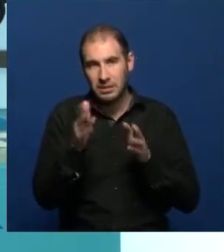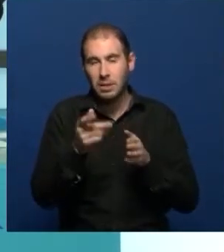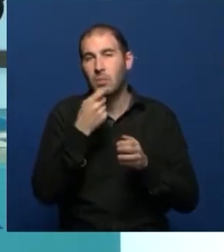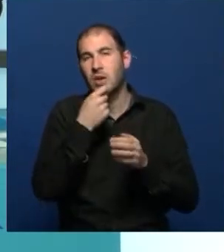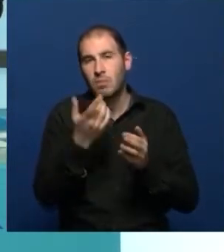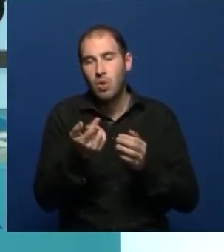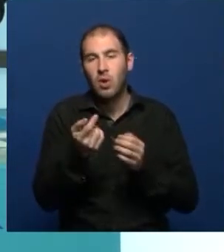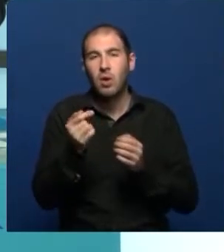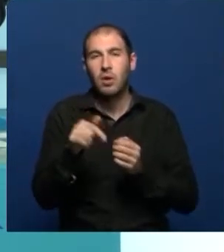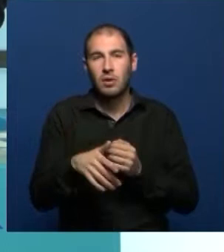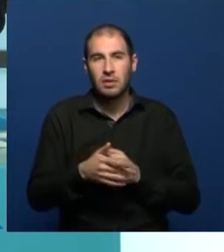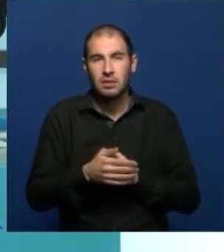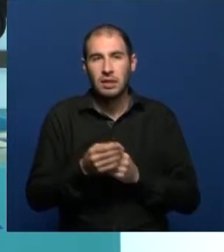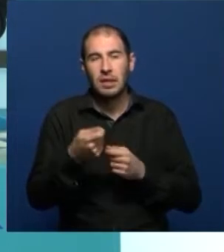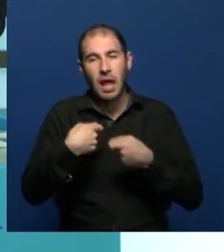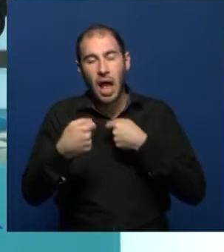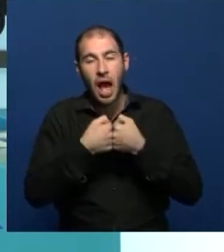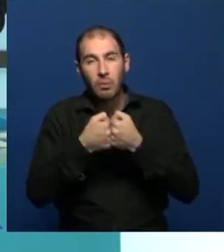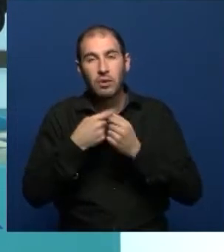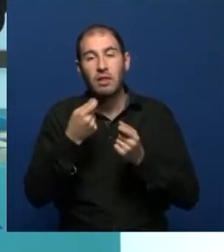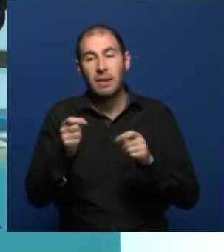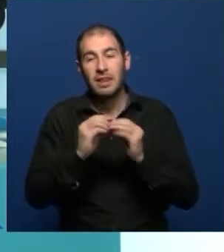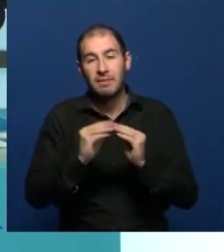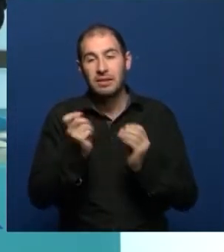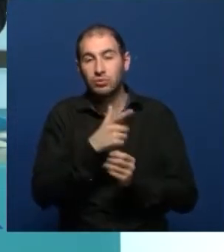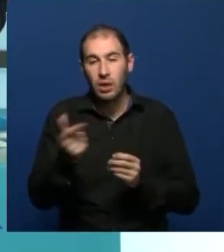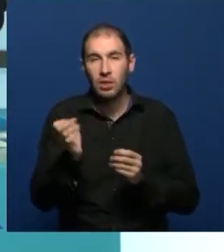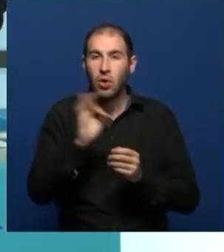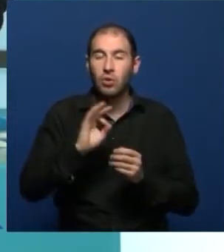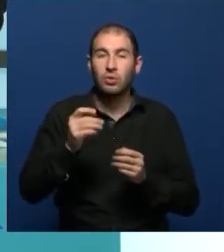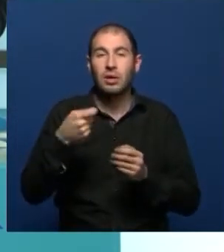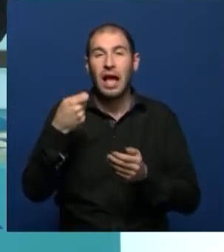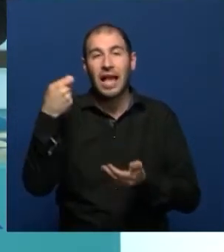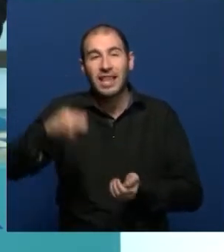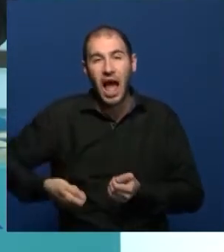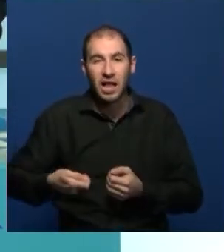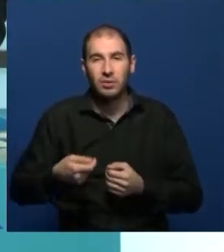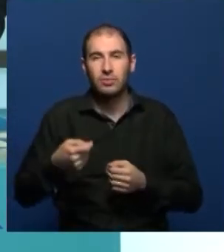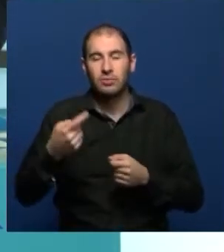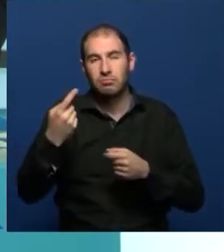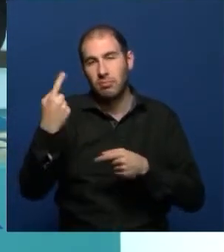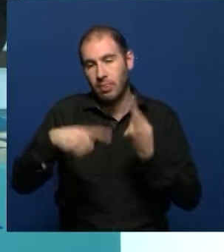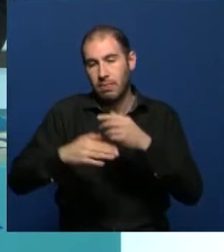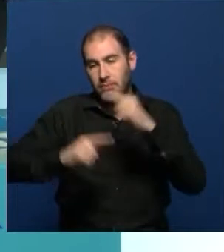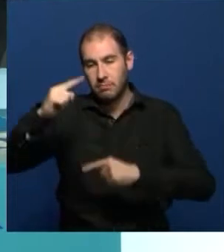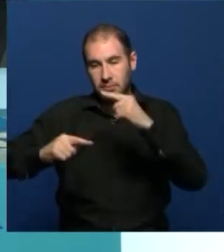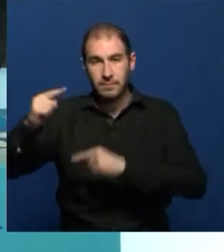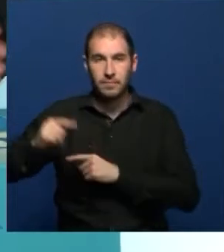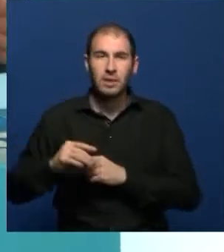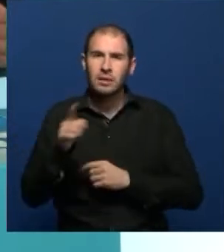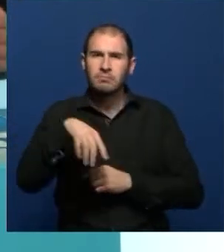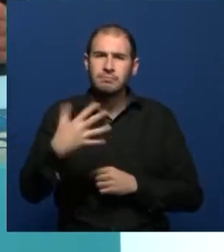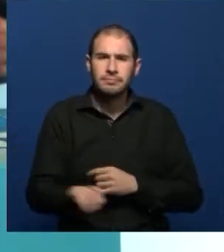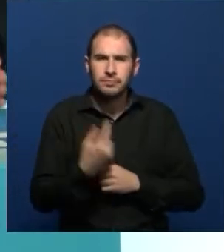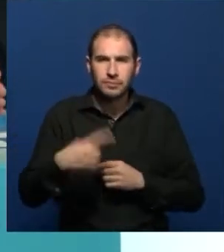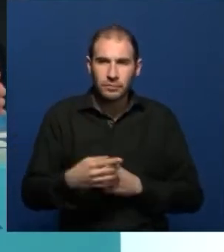sea por el impacto de las negociaciones paritarias, ya sea por el sueldo anual complementario, es decir, varía. Lo que venimos